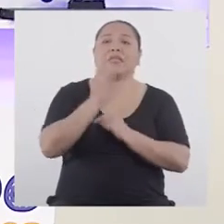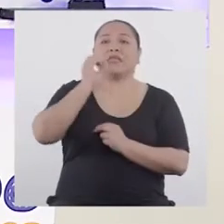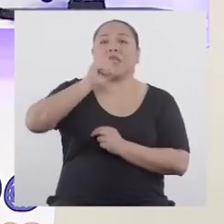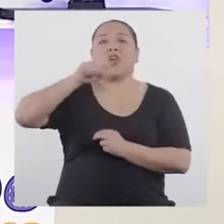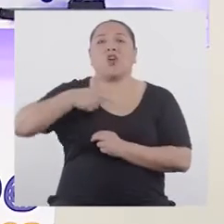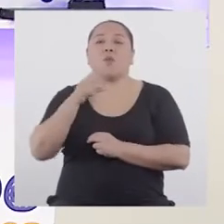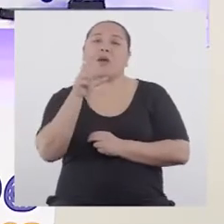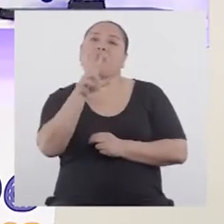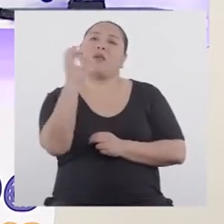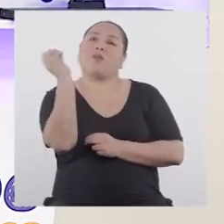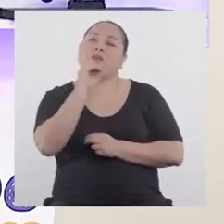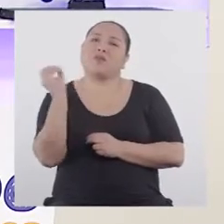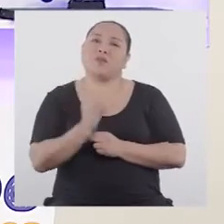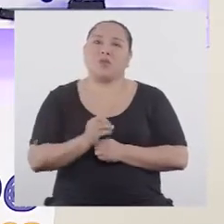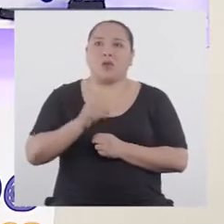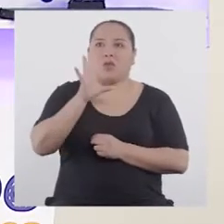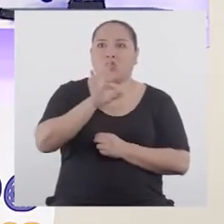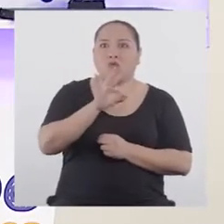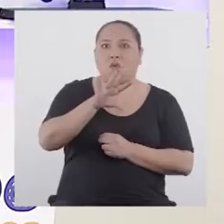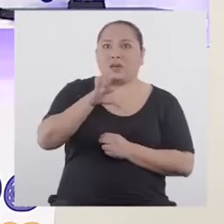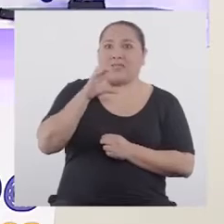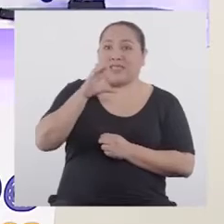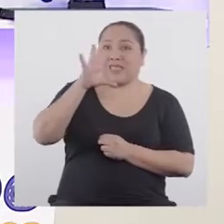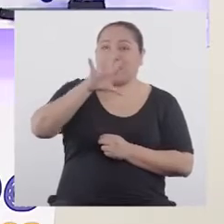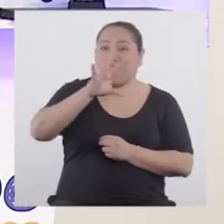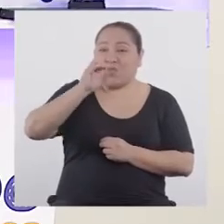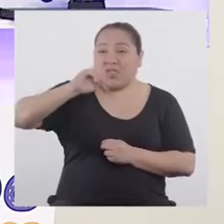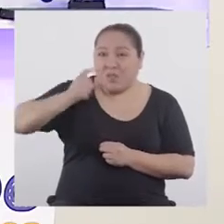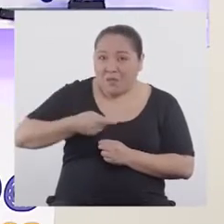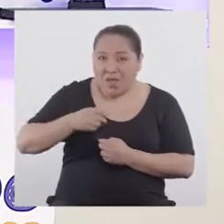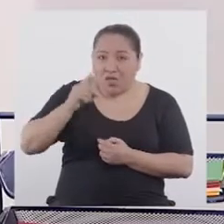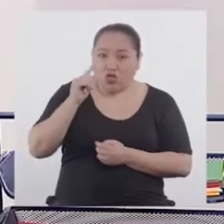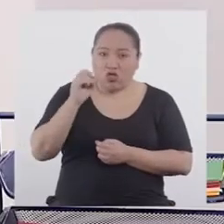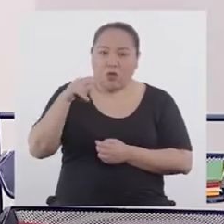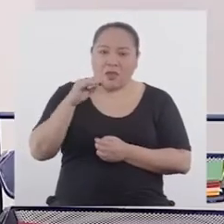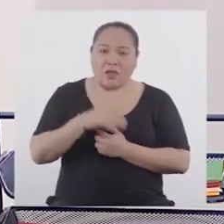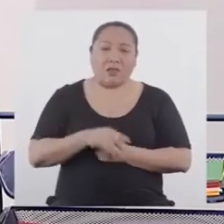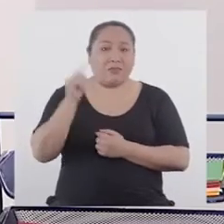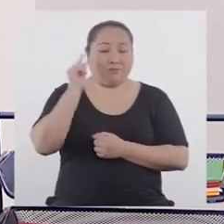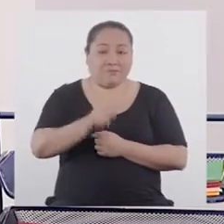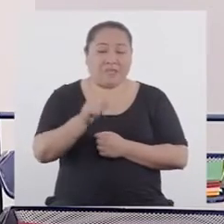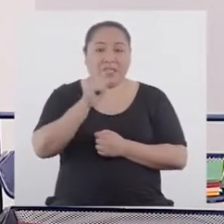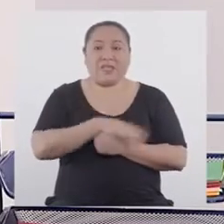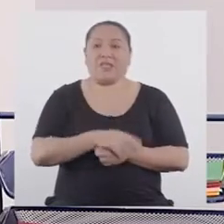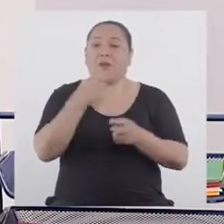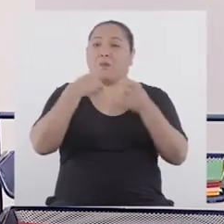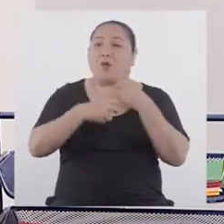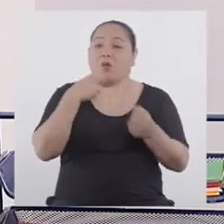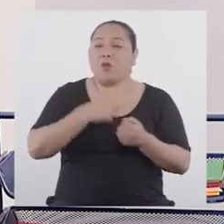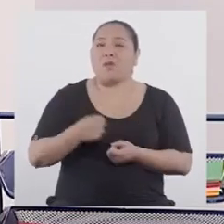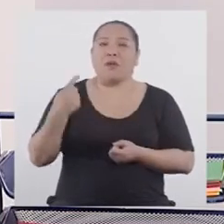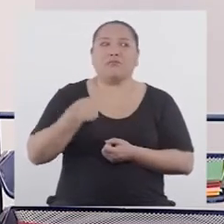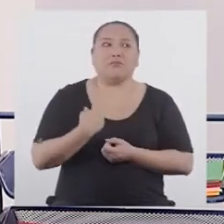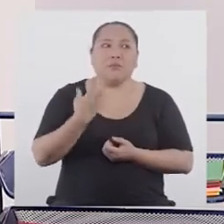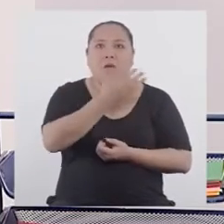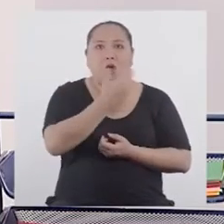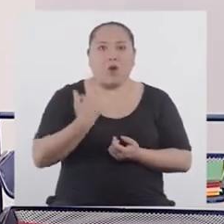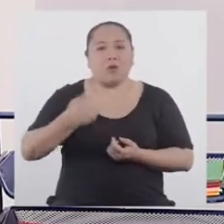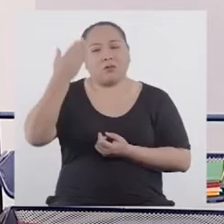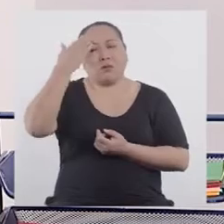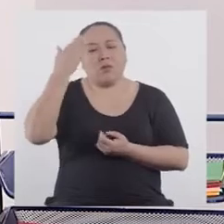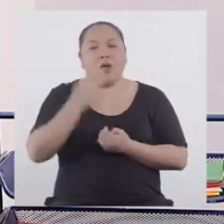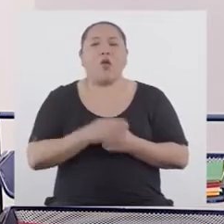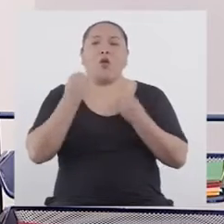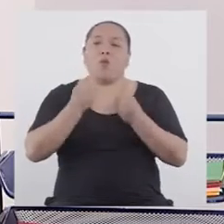el 0,3% de las 950.000 toneladas. Justamente frente a esa situación, nos convendría